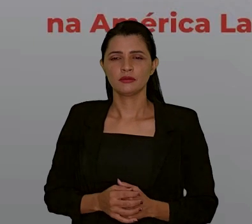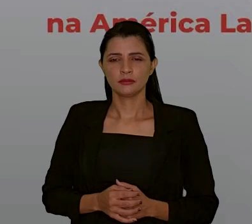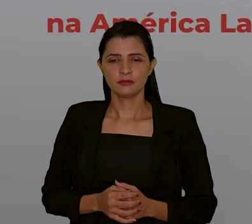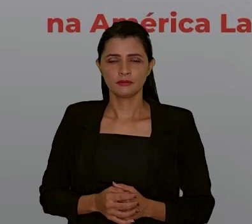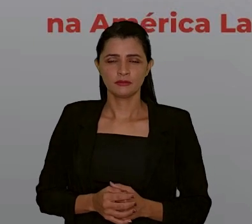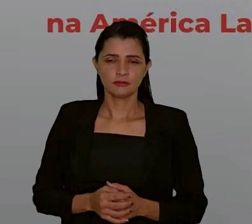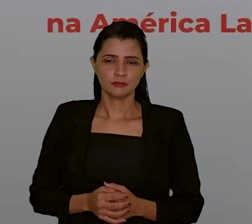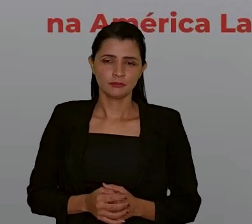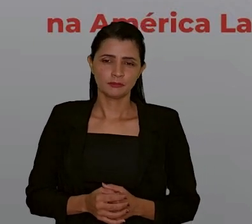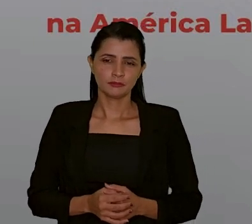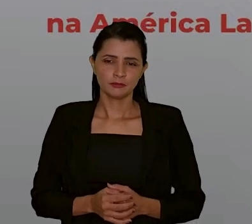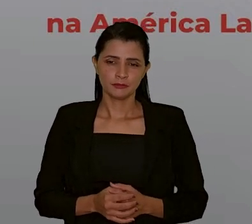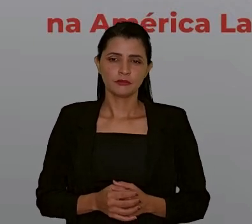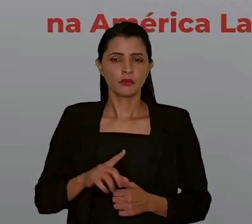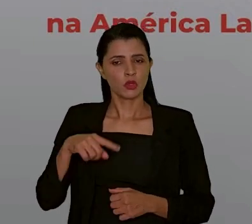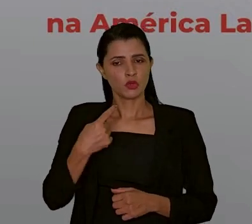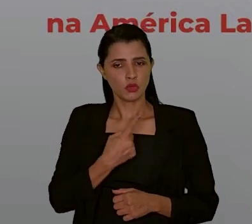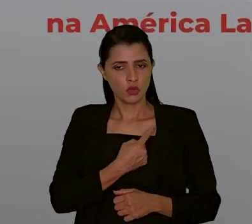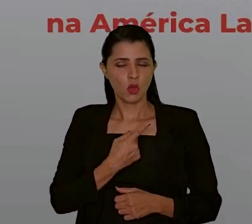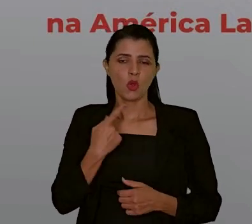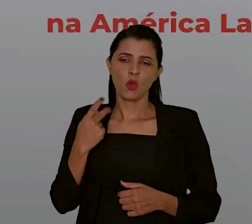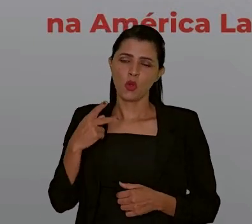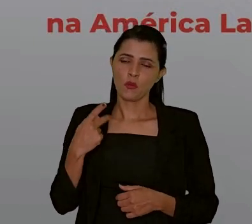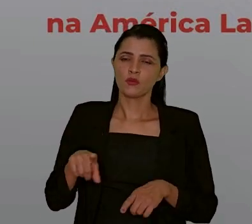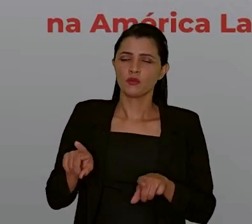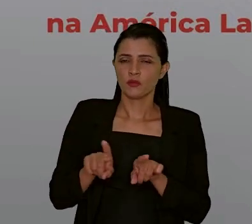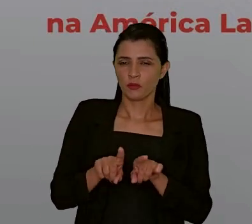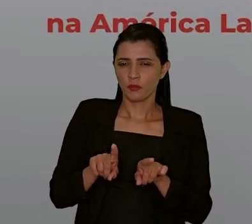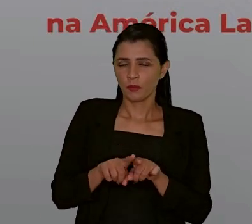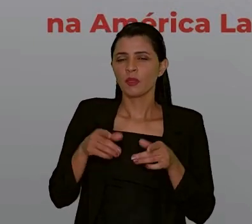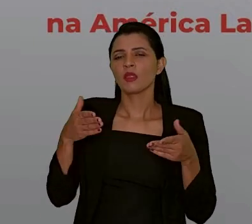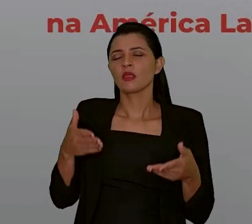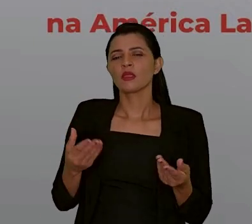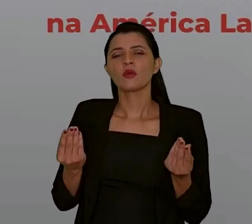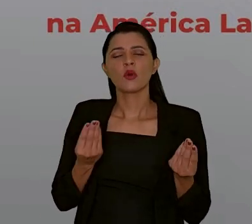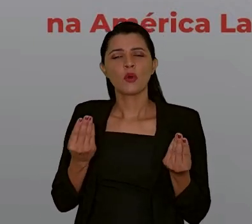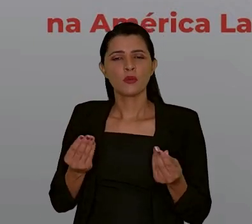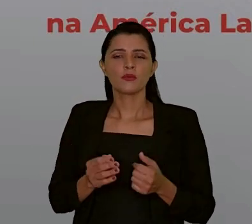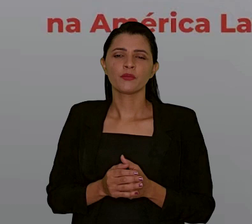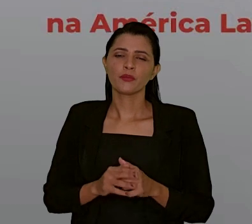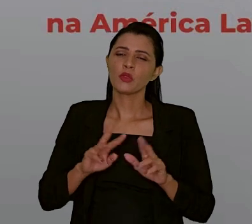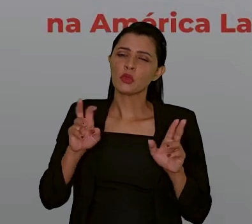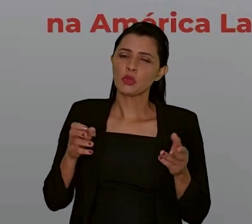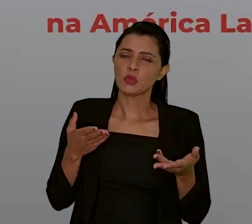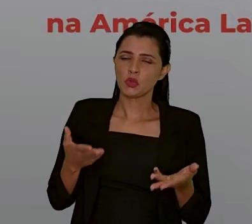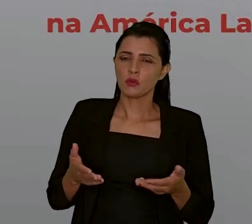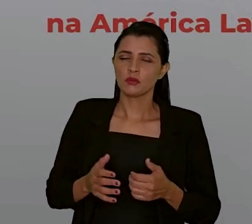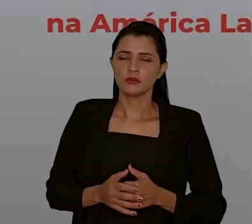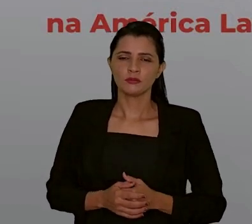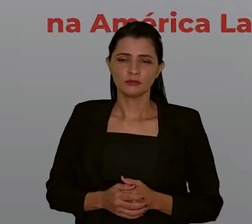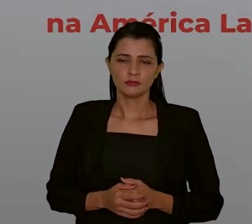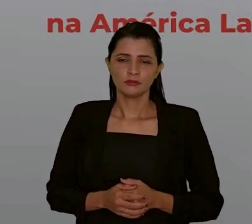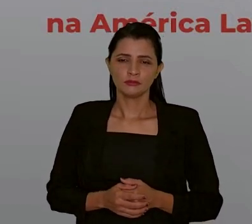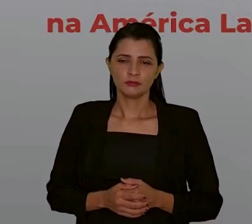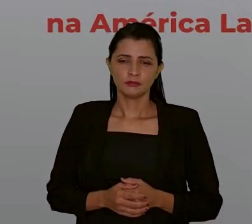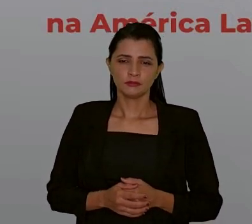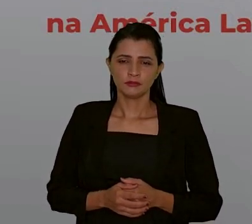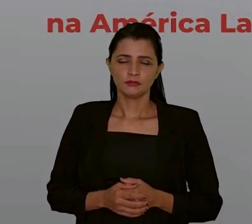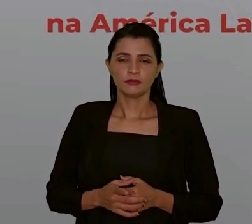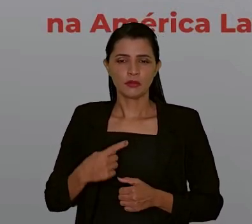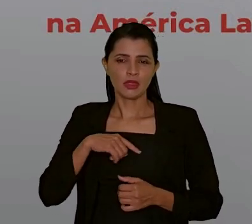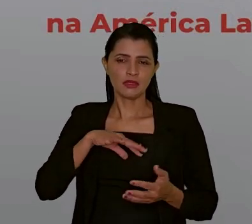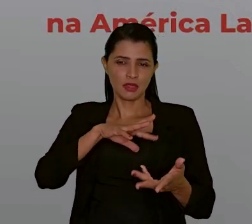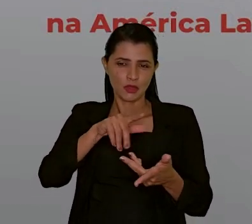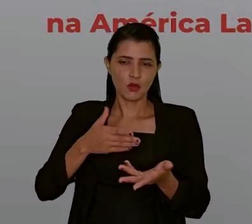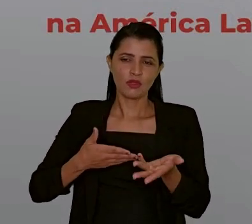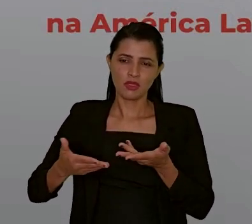En primer lugar, suscribimos el convenio sobre los civiles de la sustracción